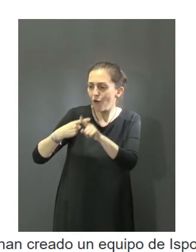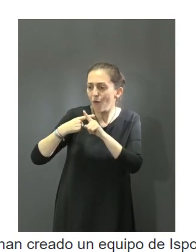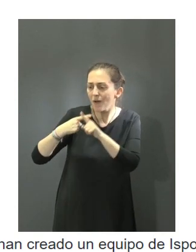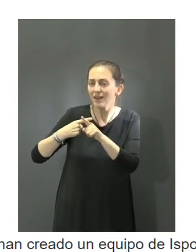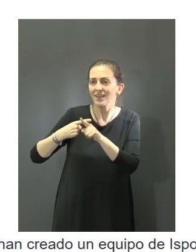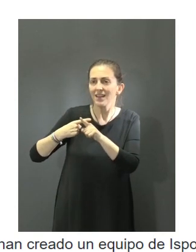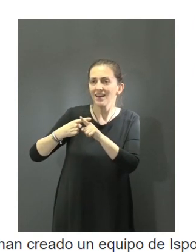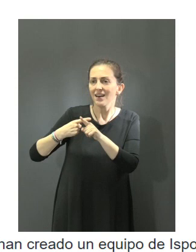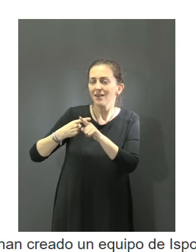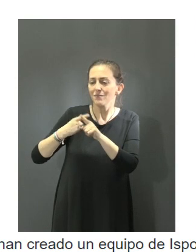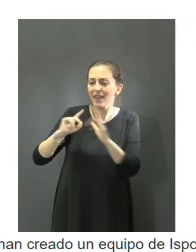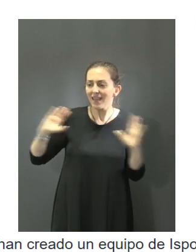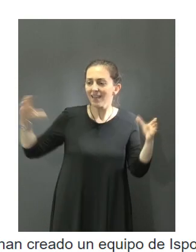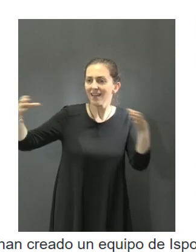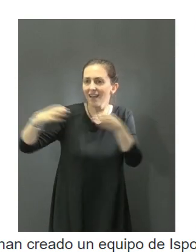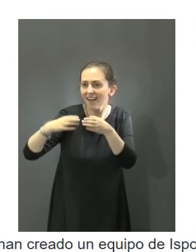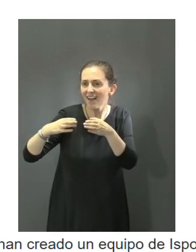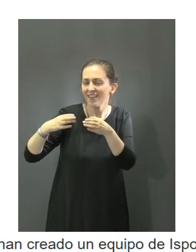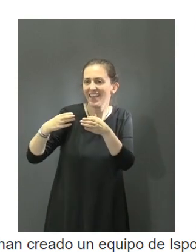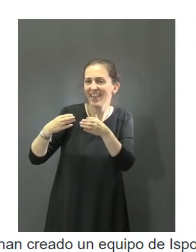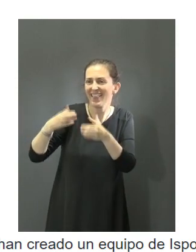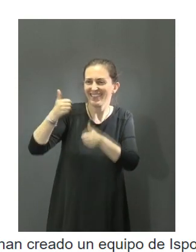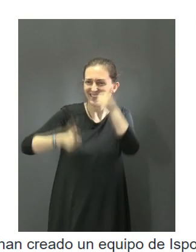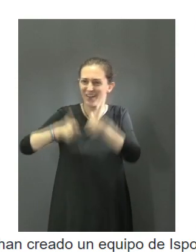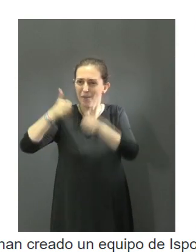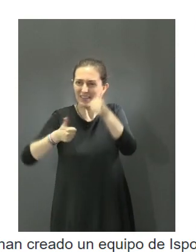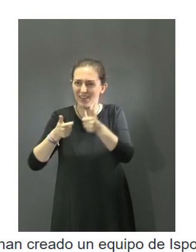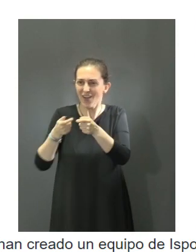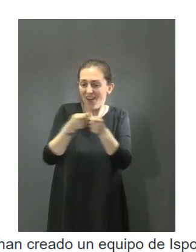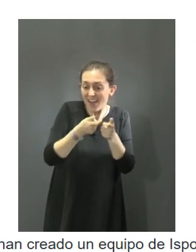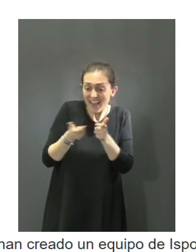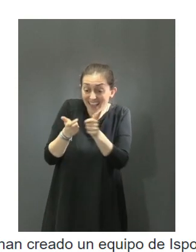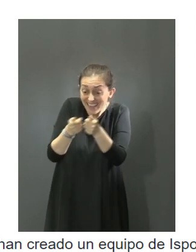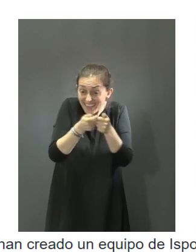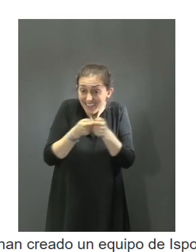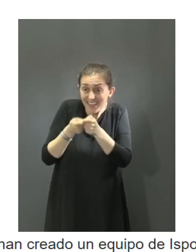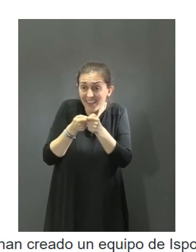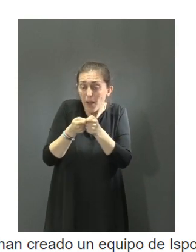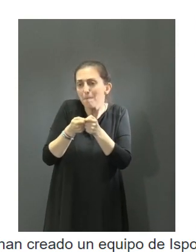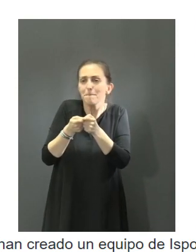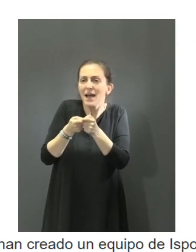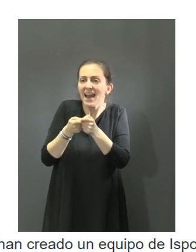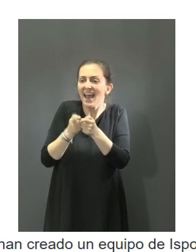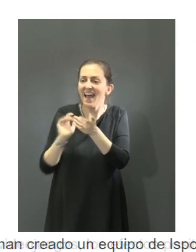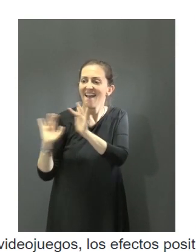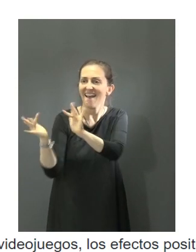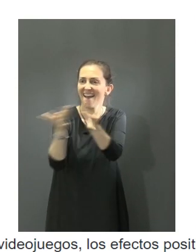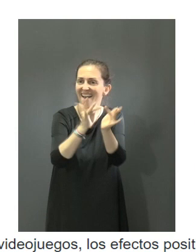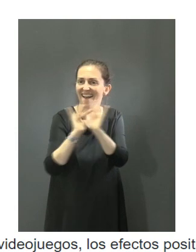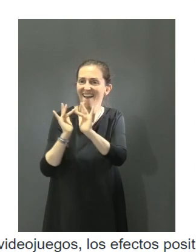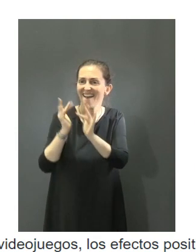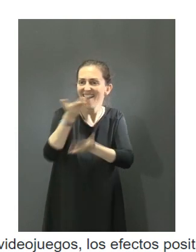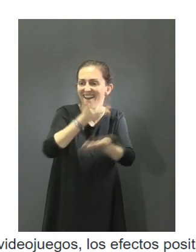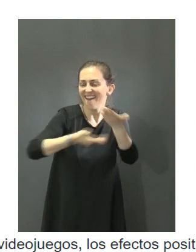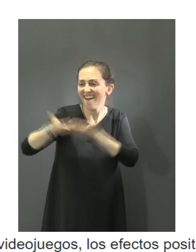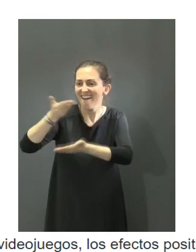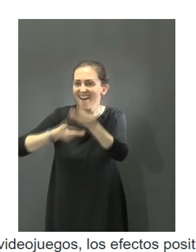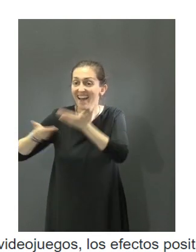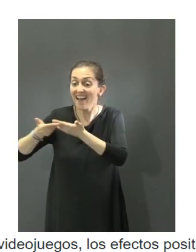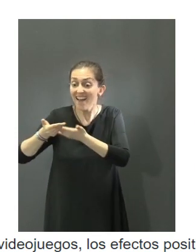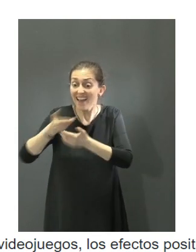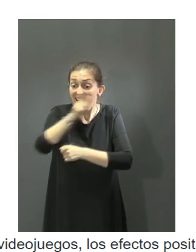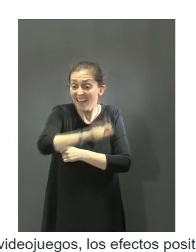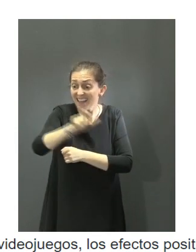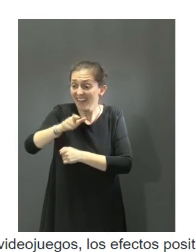diseñado para un equipo de eSport donde los videojuegos son la herramienta para facilitar la interacción entre varios niños con la